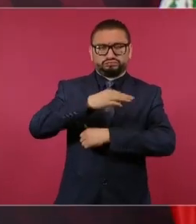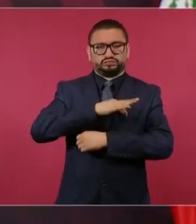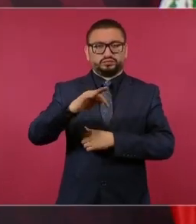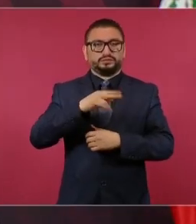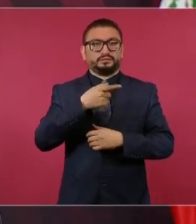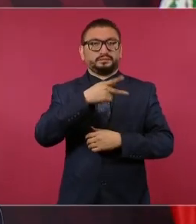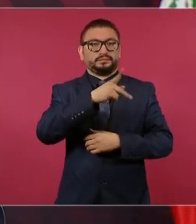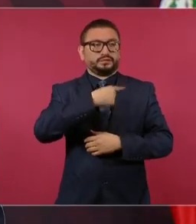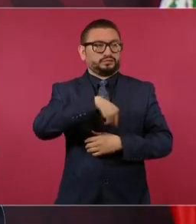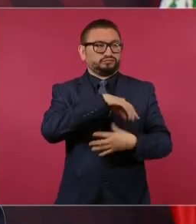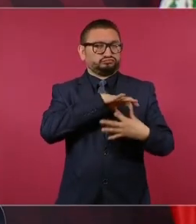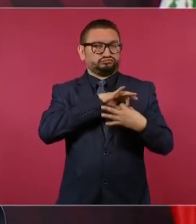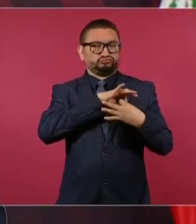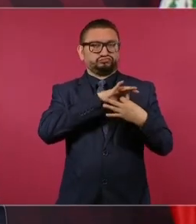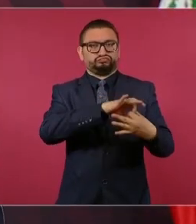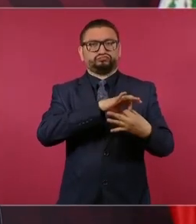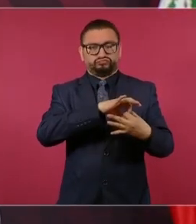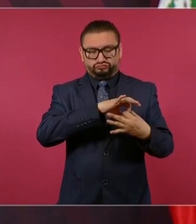si se fortalece